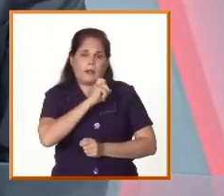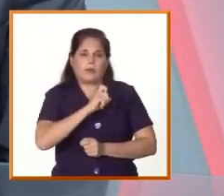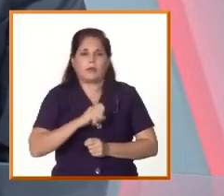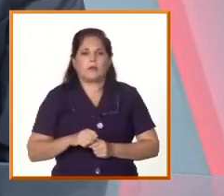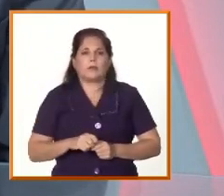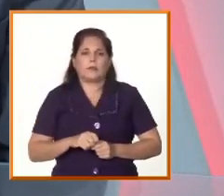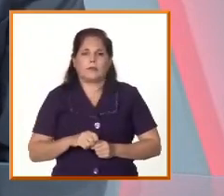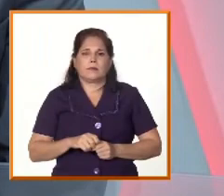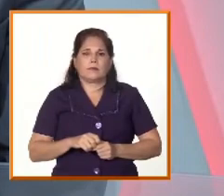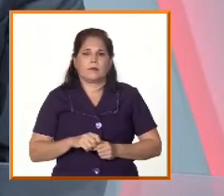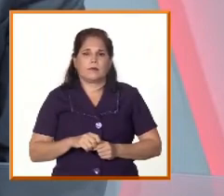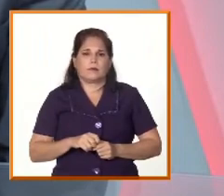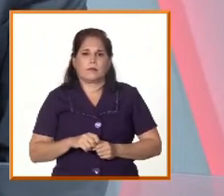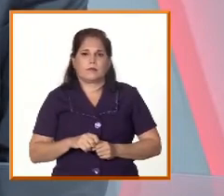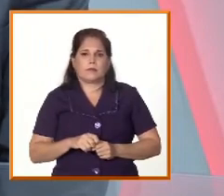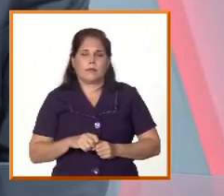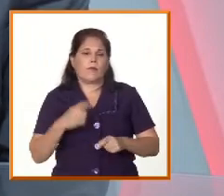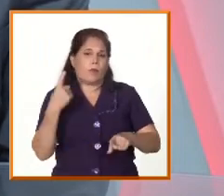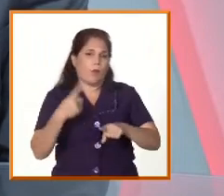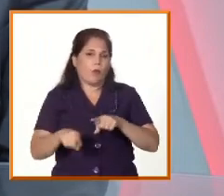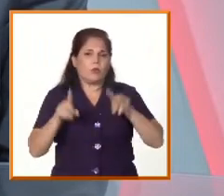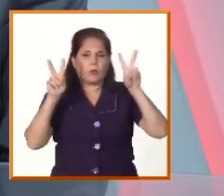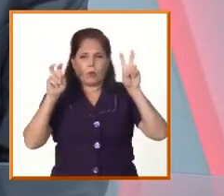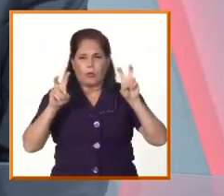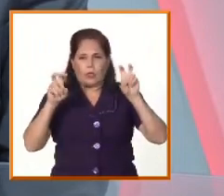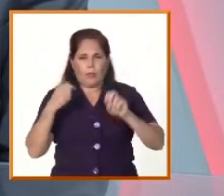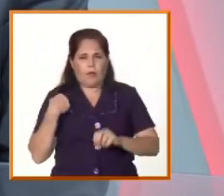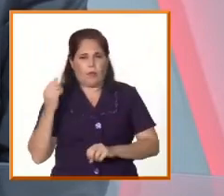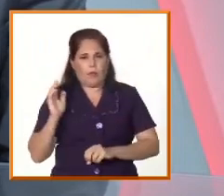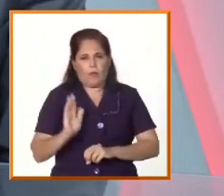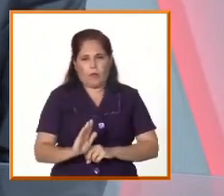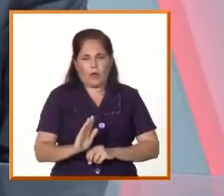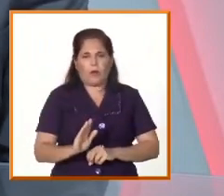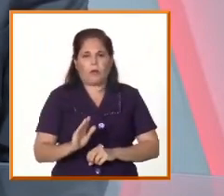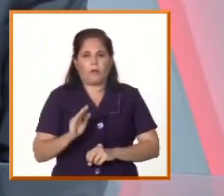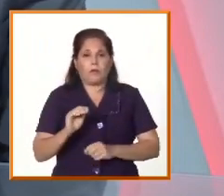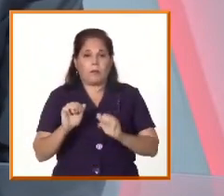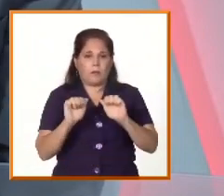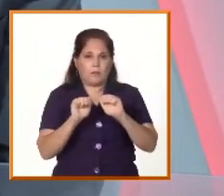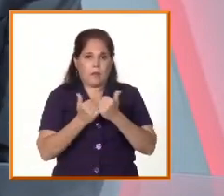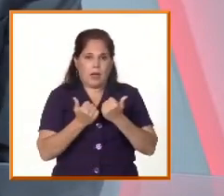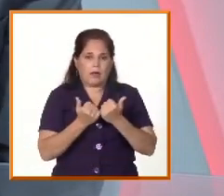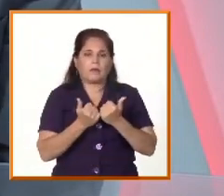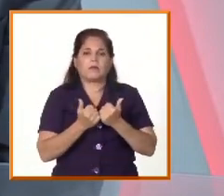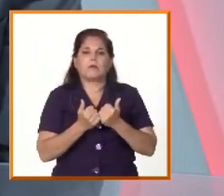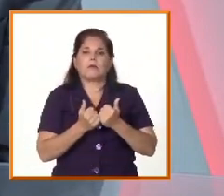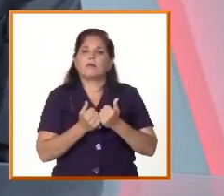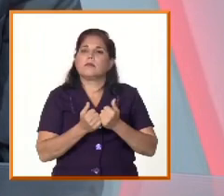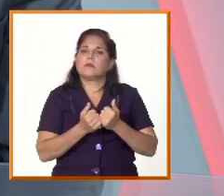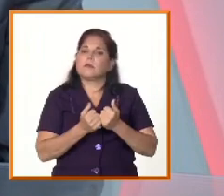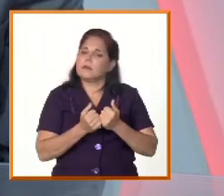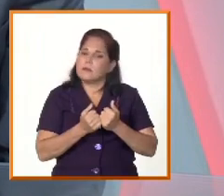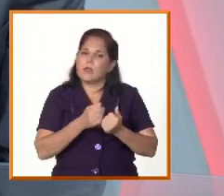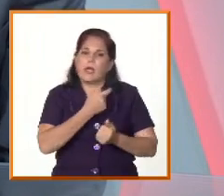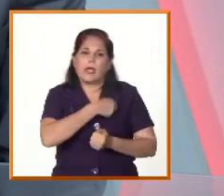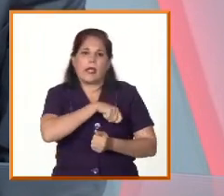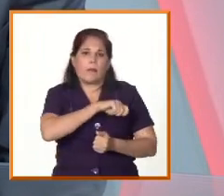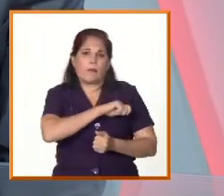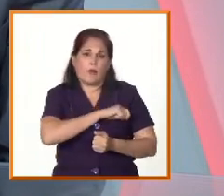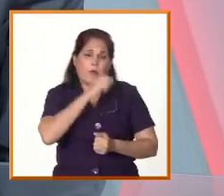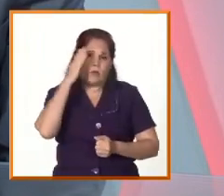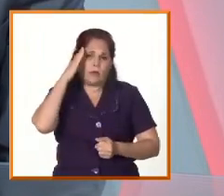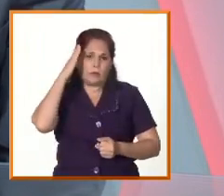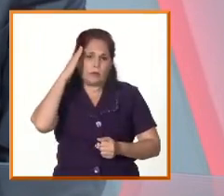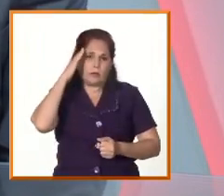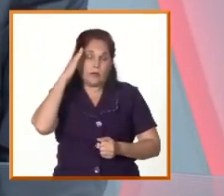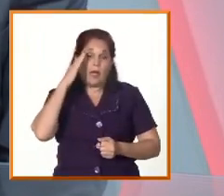es un tema que no tiene que ver con harina los temas que tenemos que venimos hace muchos años a la calidad del pan hay que decir a nuestro pueblo que lo conoce nuestro